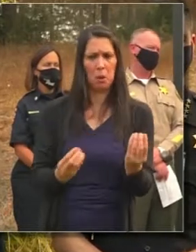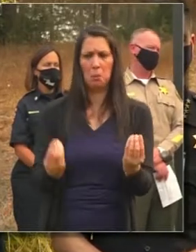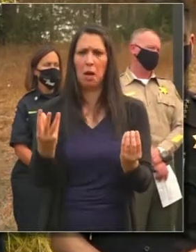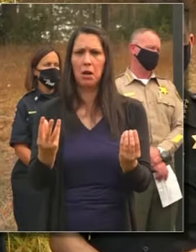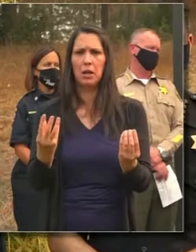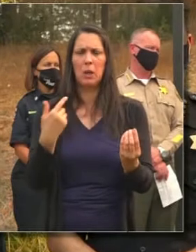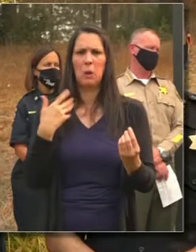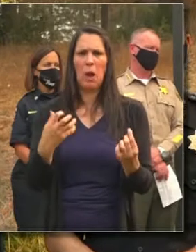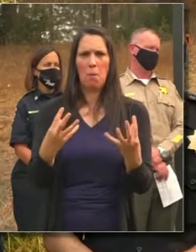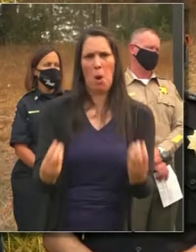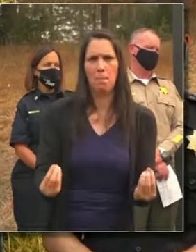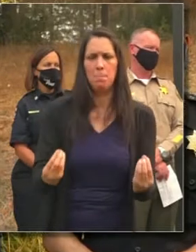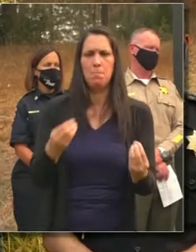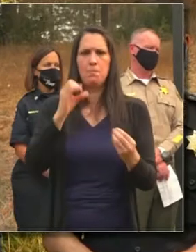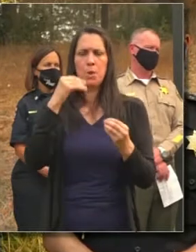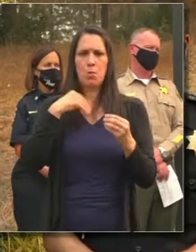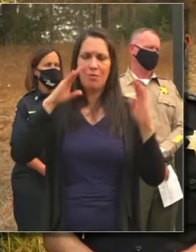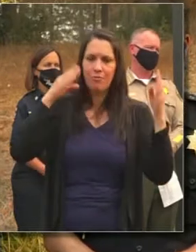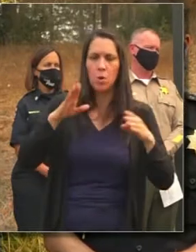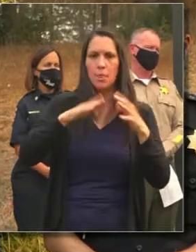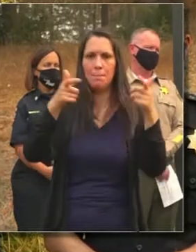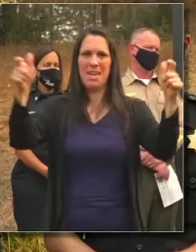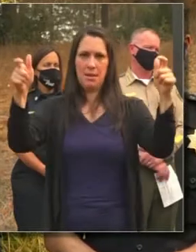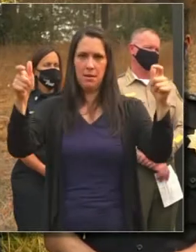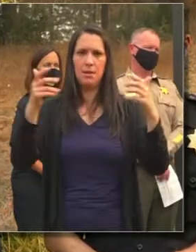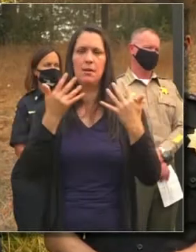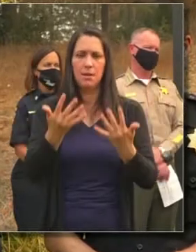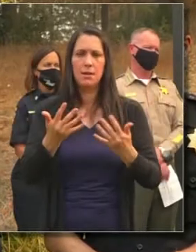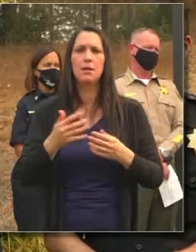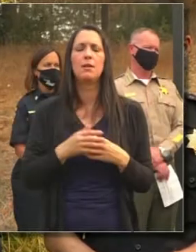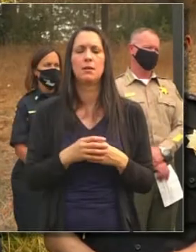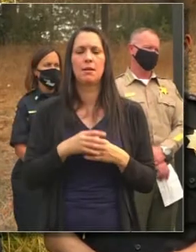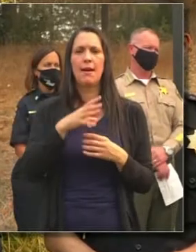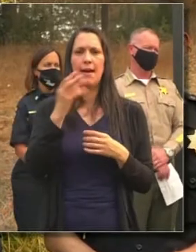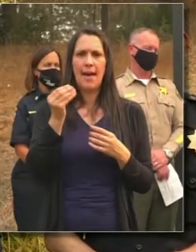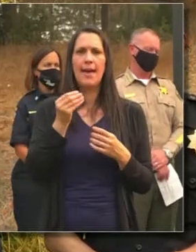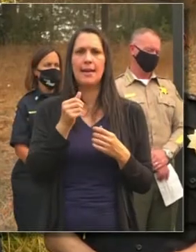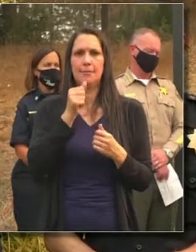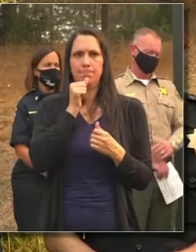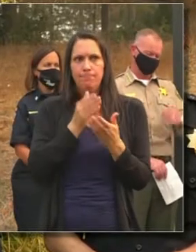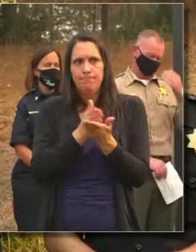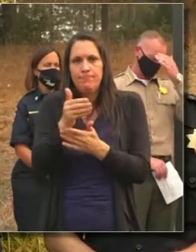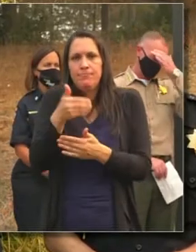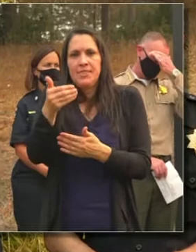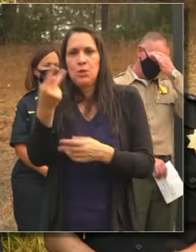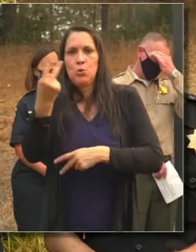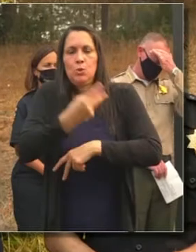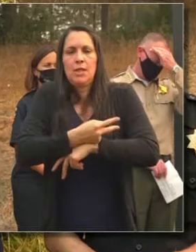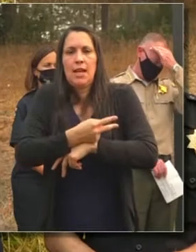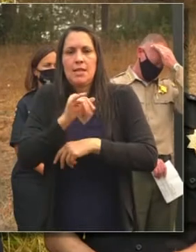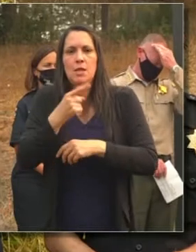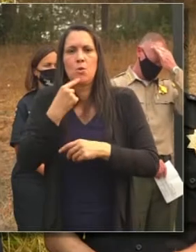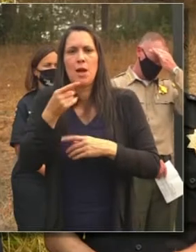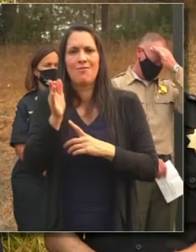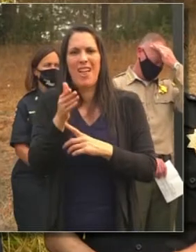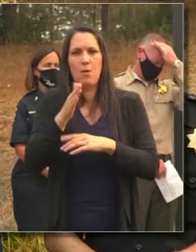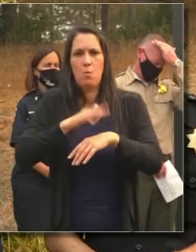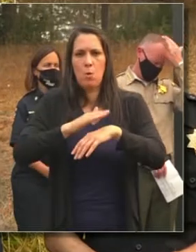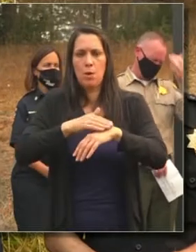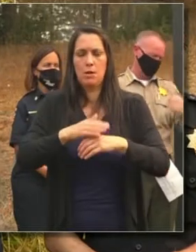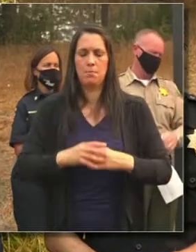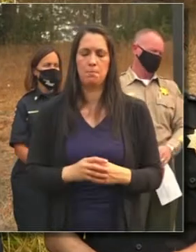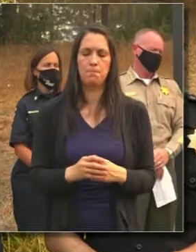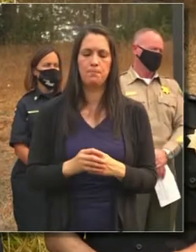y apagarlos lo más pronto posible para enfocarnos en este incendio para seguir trabajando durante estos dos días de bandera roja